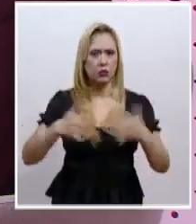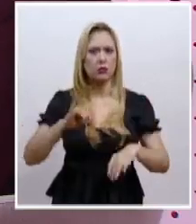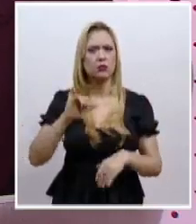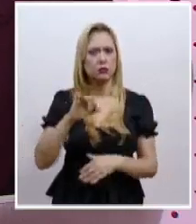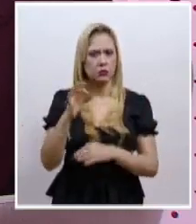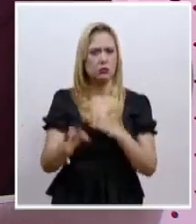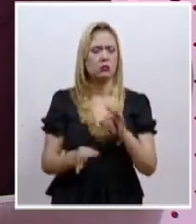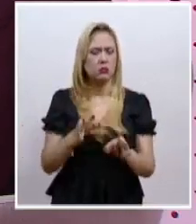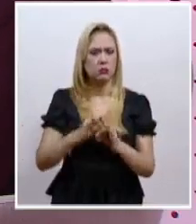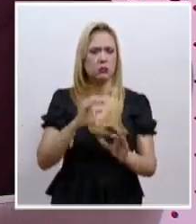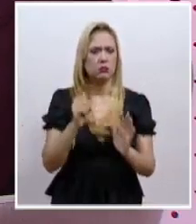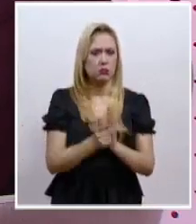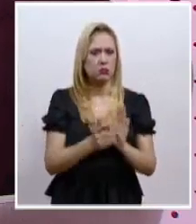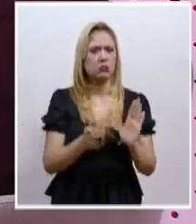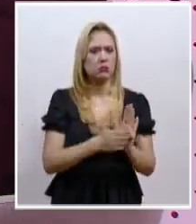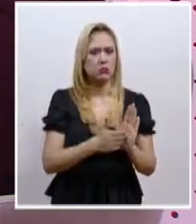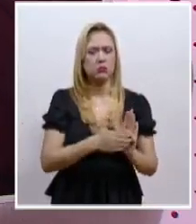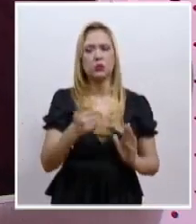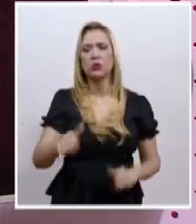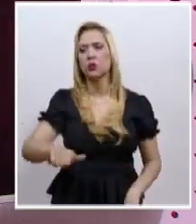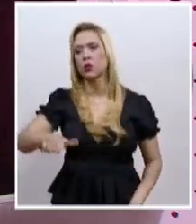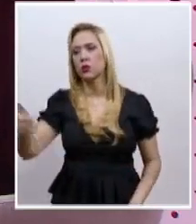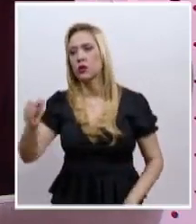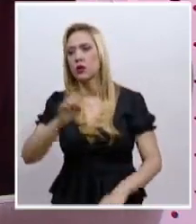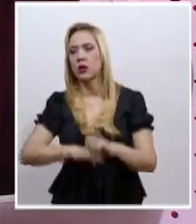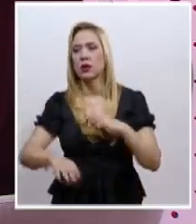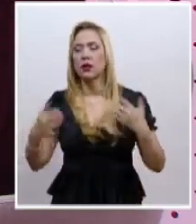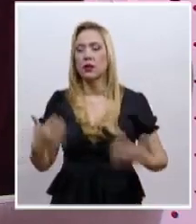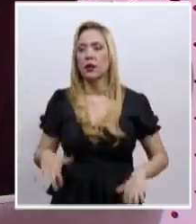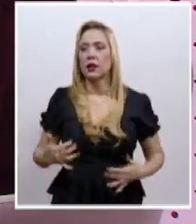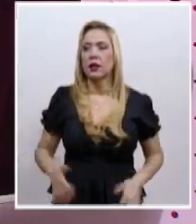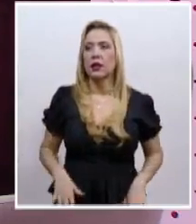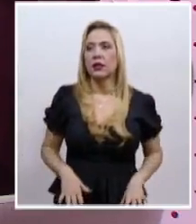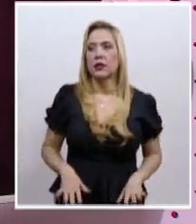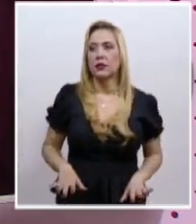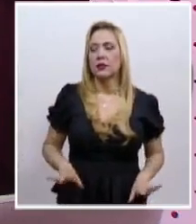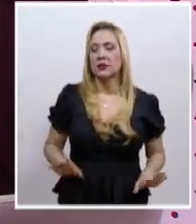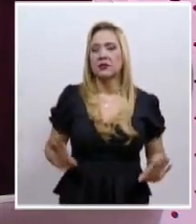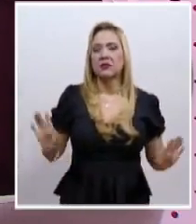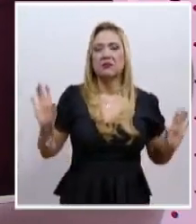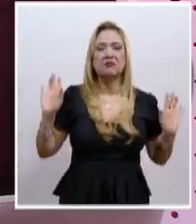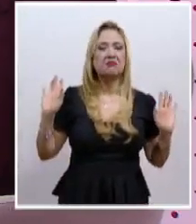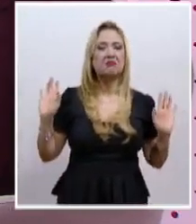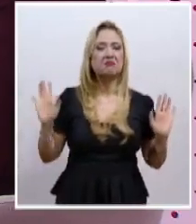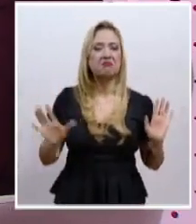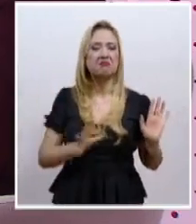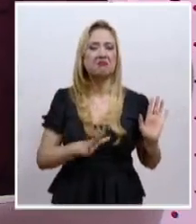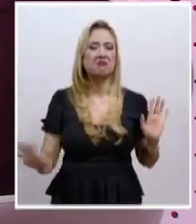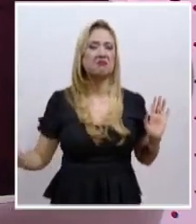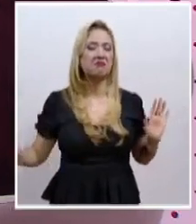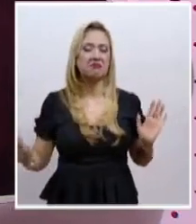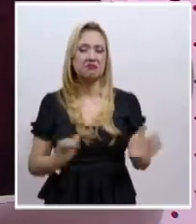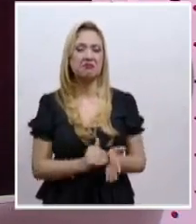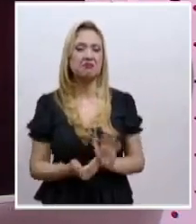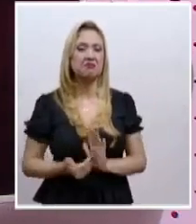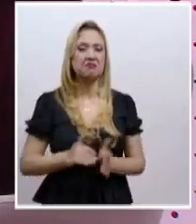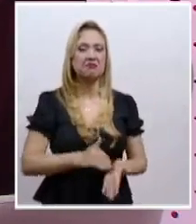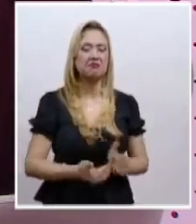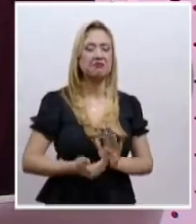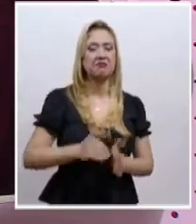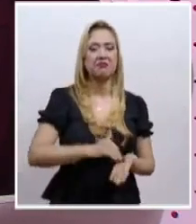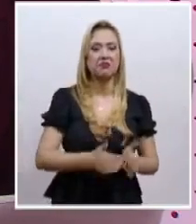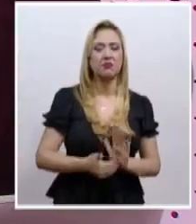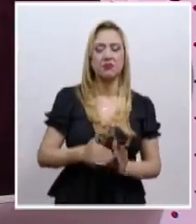la ley, al menos de nivel formal, y otras empresas que hacían outsourcing del outsourcing del outsourcing y llegaban a